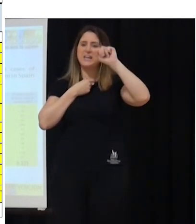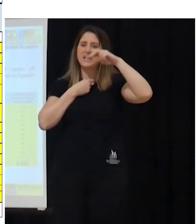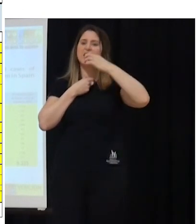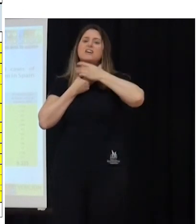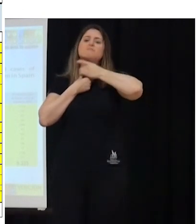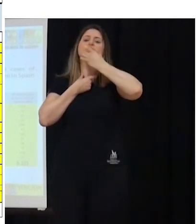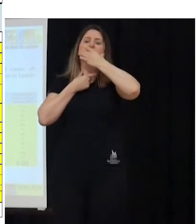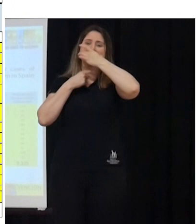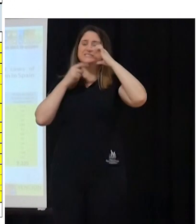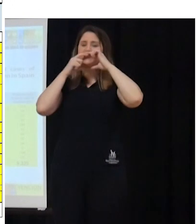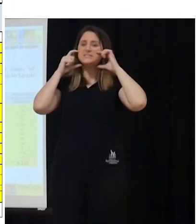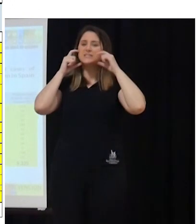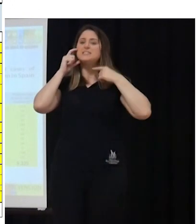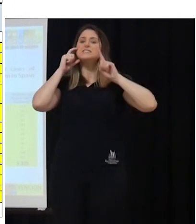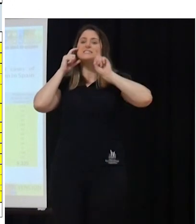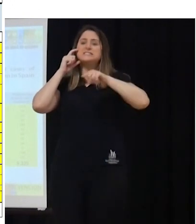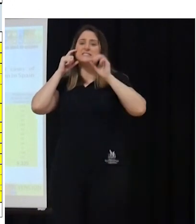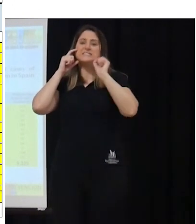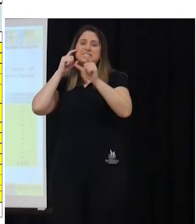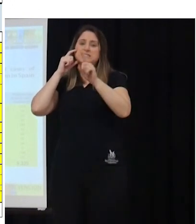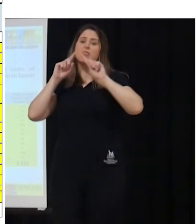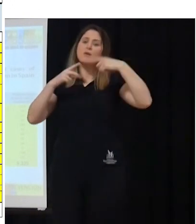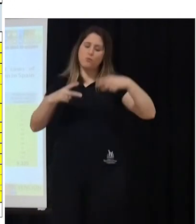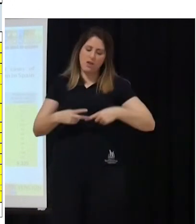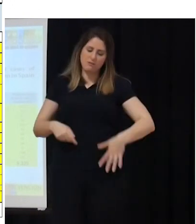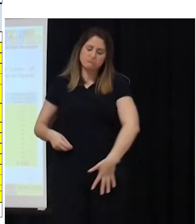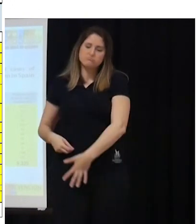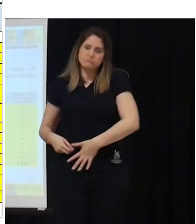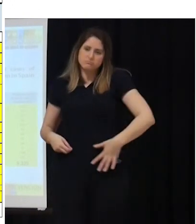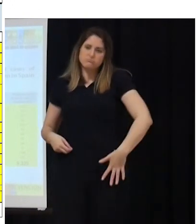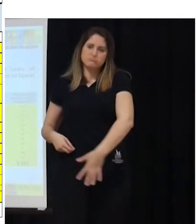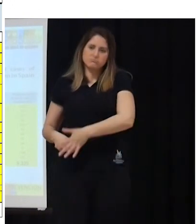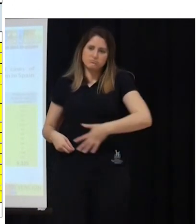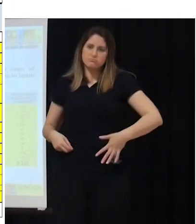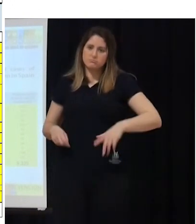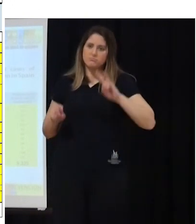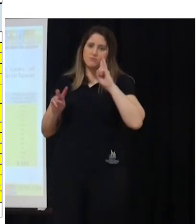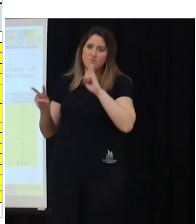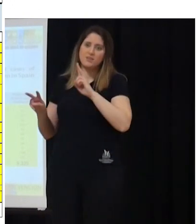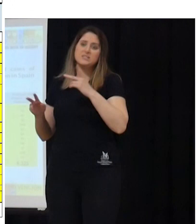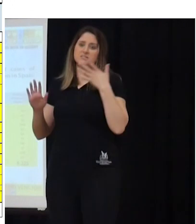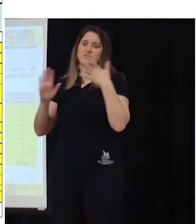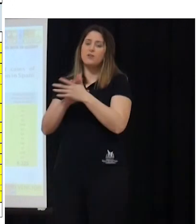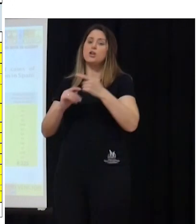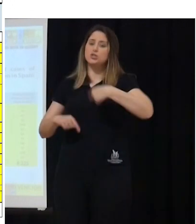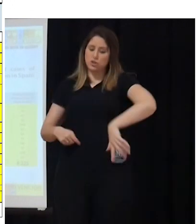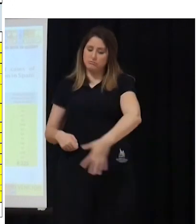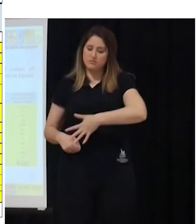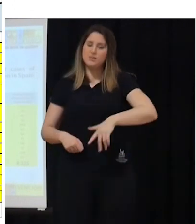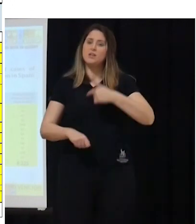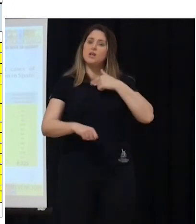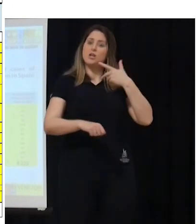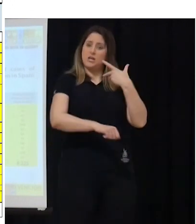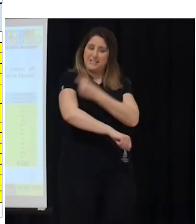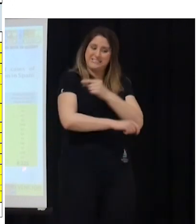bucal, que los cánceres de cuello, útero, de vagina, de ano. Y habíamos desarrollado una vacuna para proteger frente al